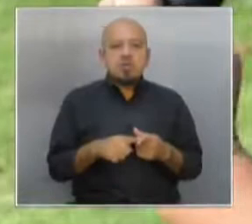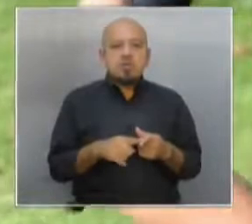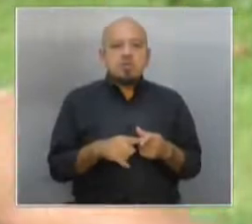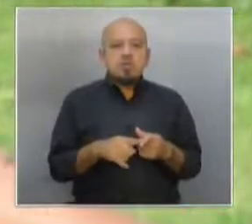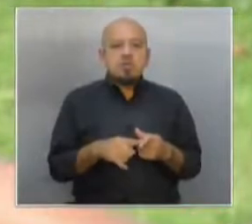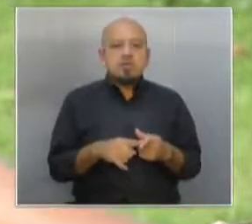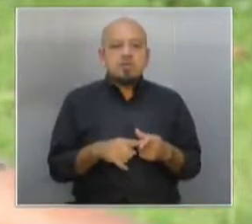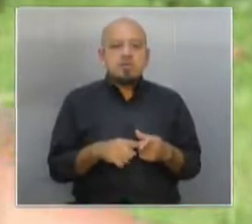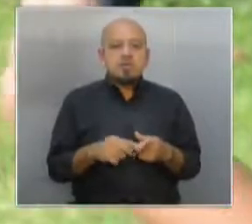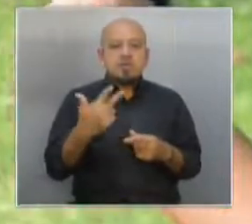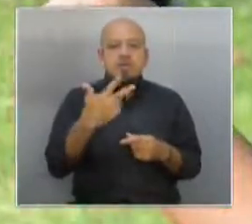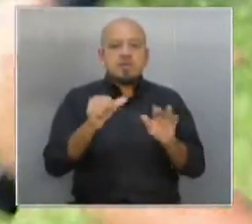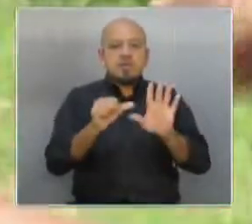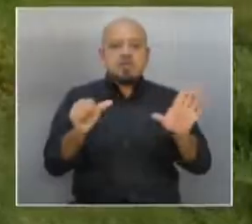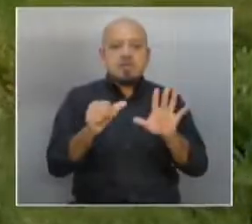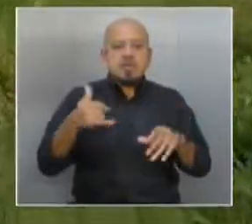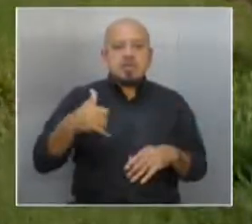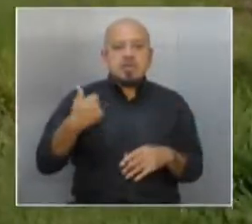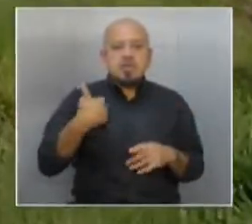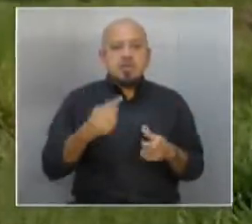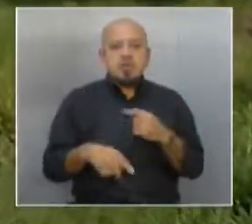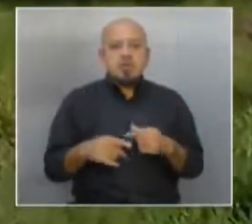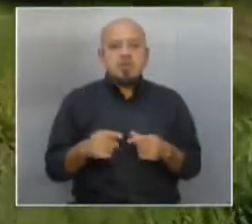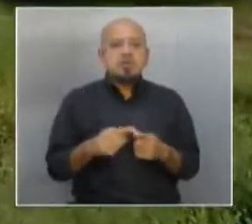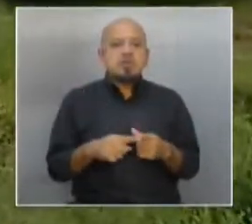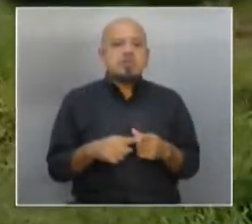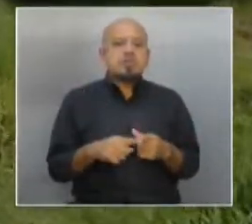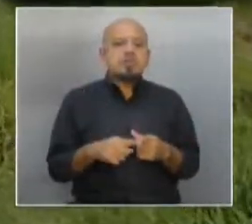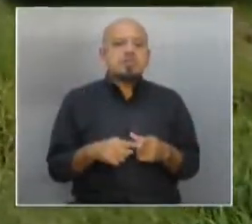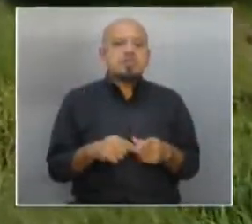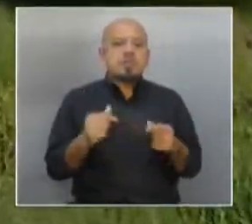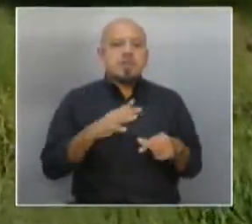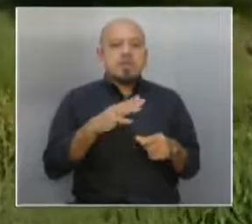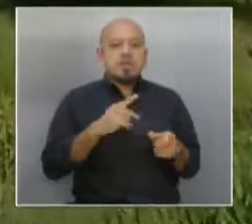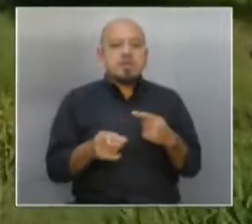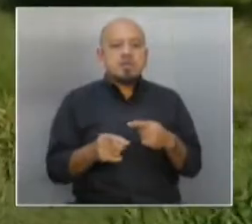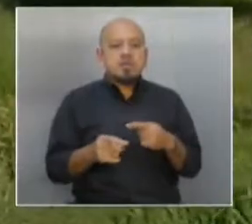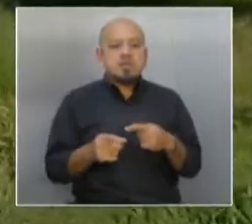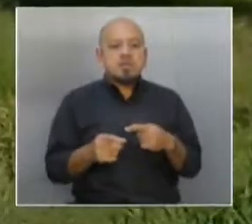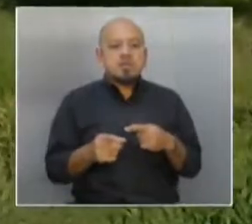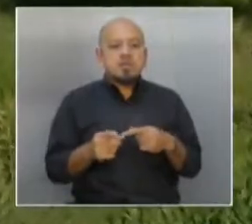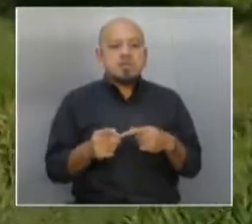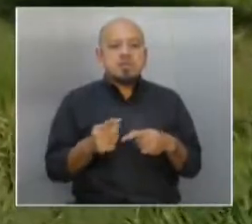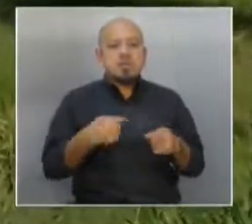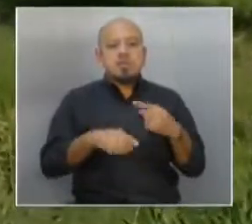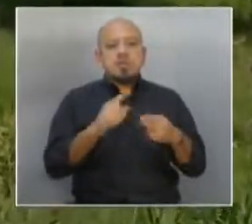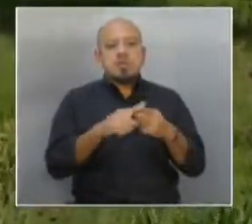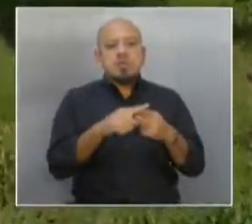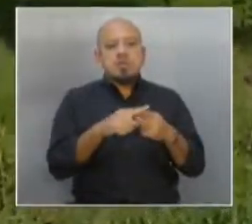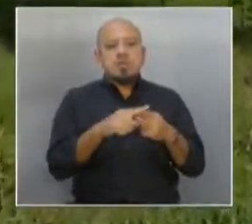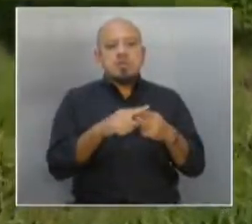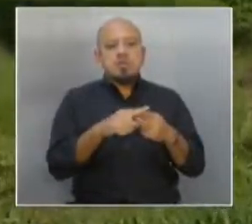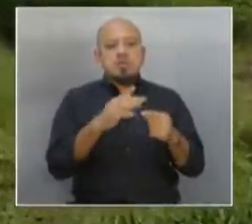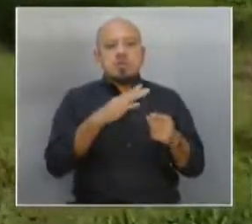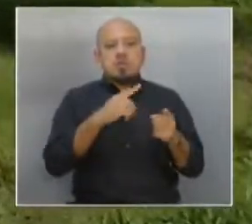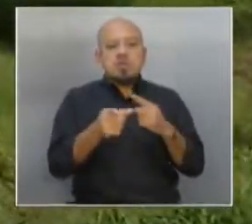tenés, Nati? 36. Sos re joven. Hay de todo. Es frutícola, hortícola. Puede haber algún